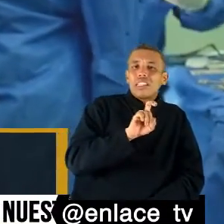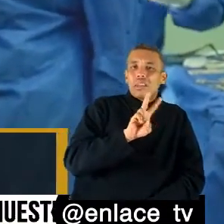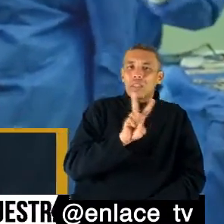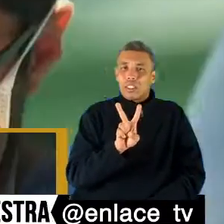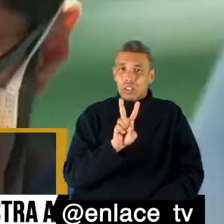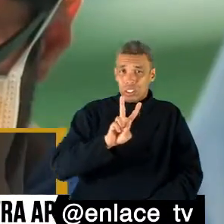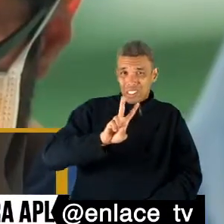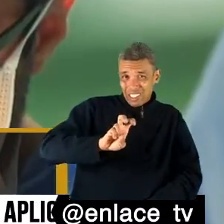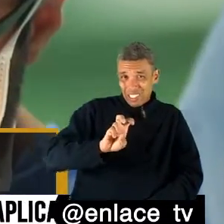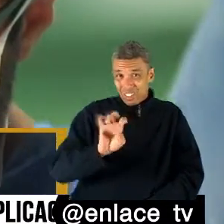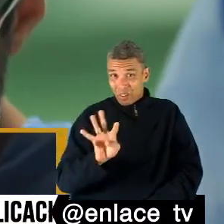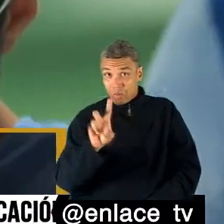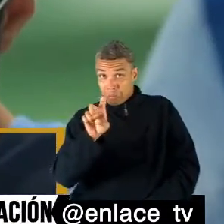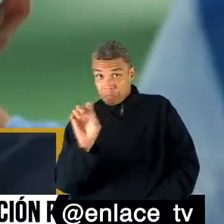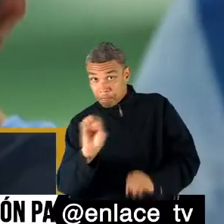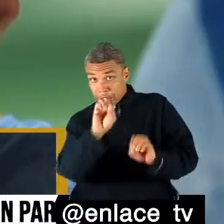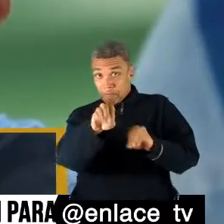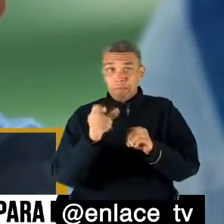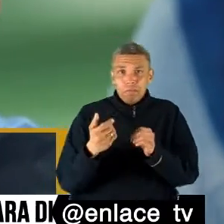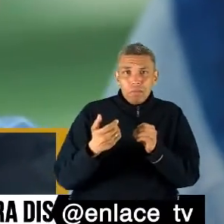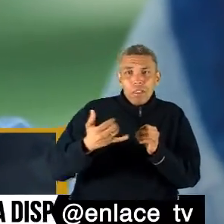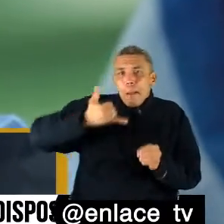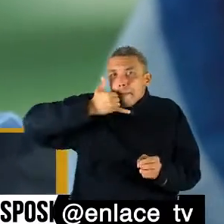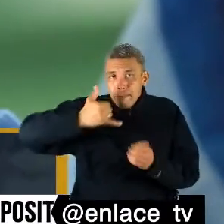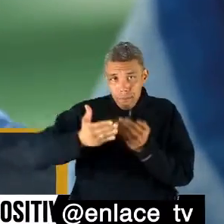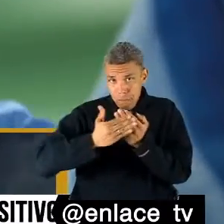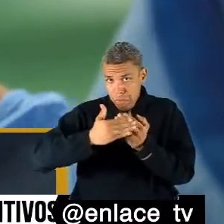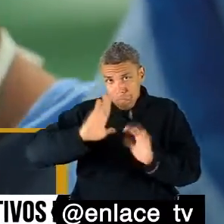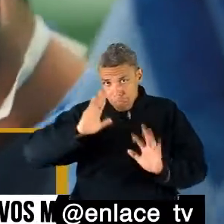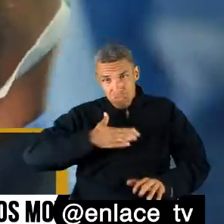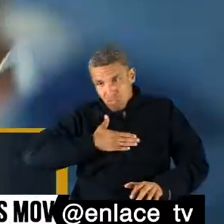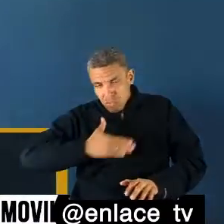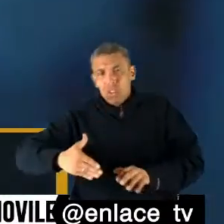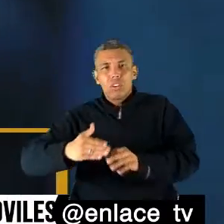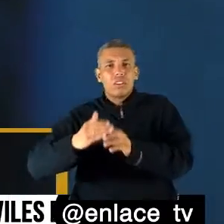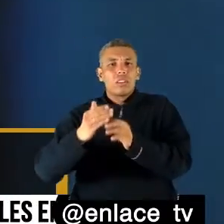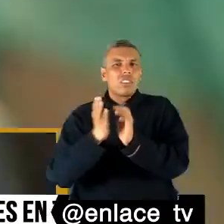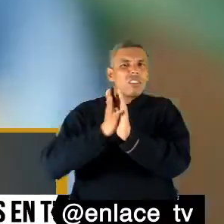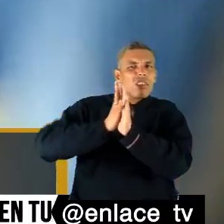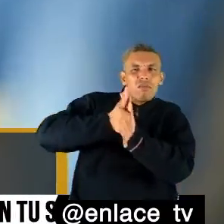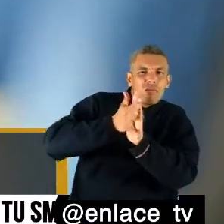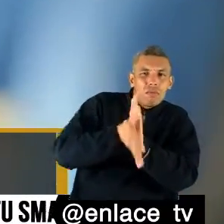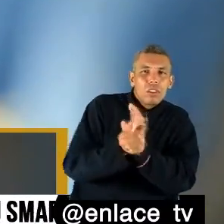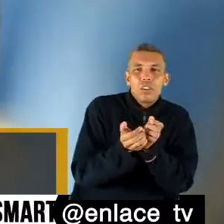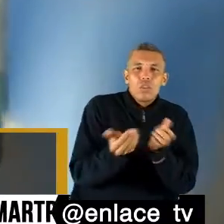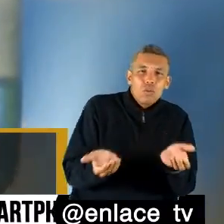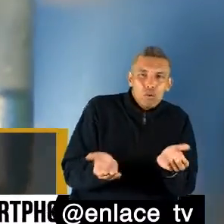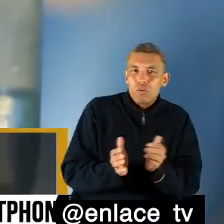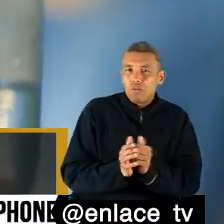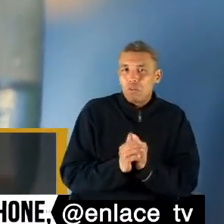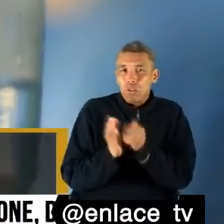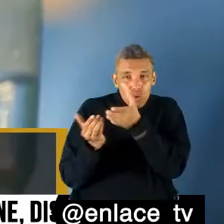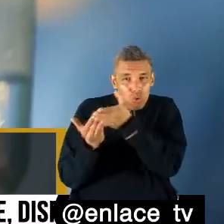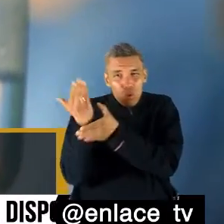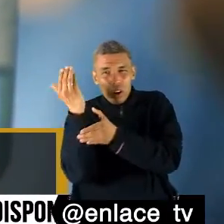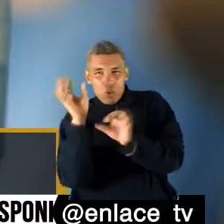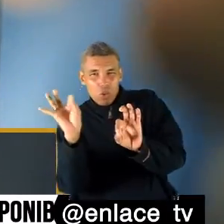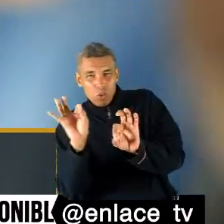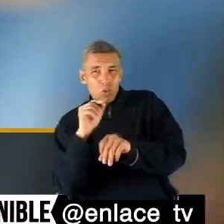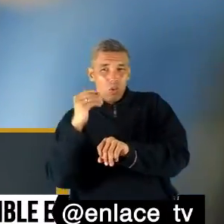622-7460. Entonces, para que se comuniquen allá y allá les estarán atendiendo para los casos nuevos y los casos que ya han